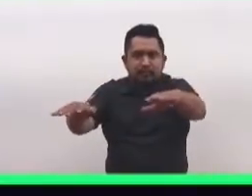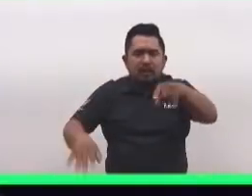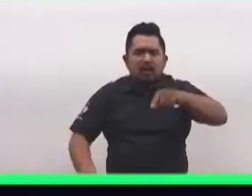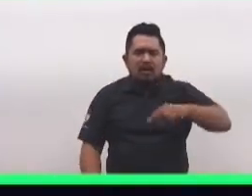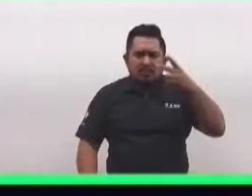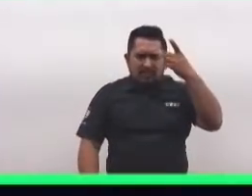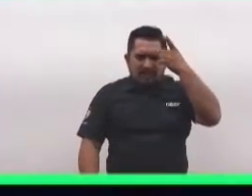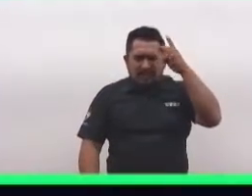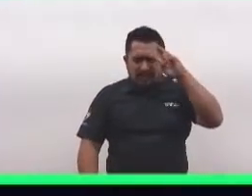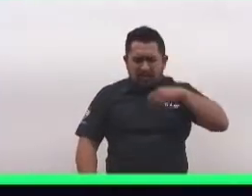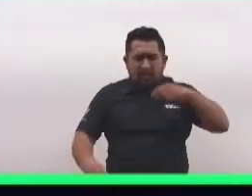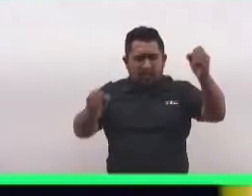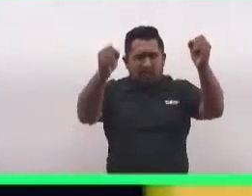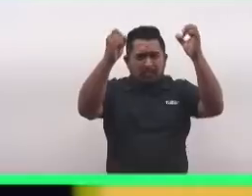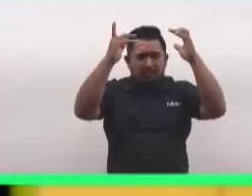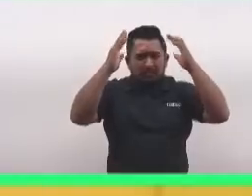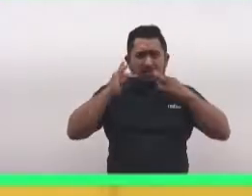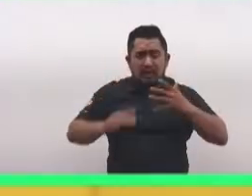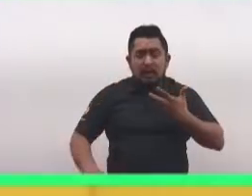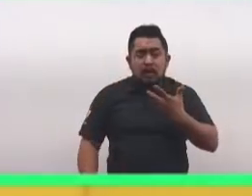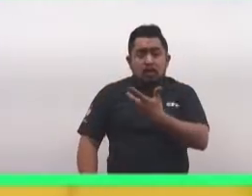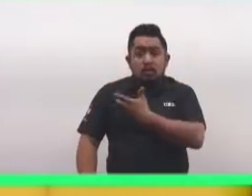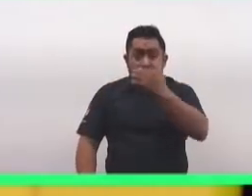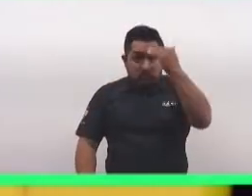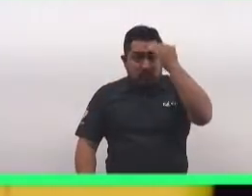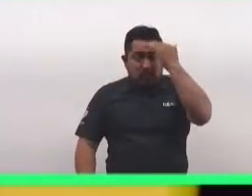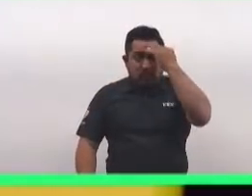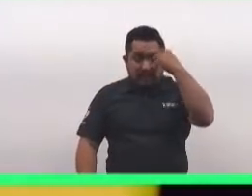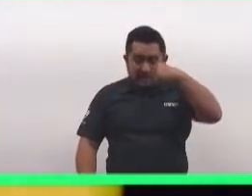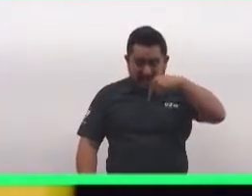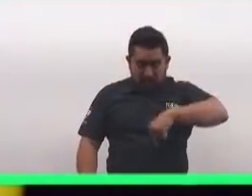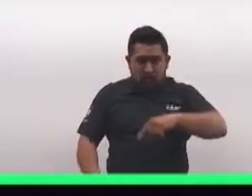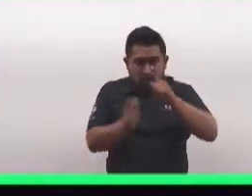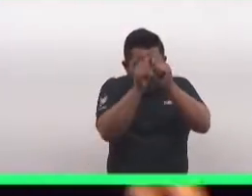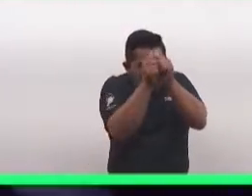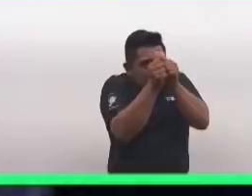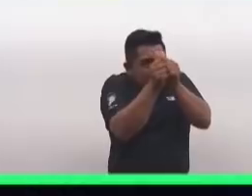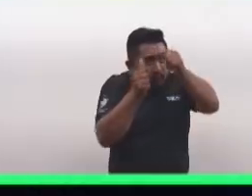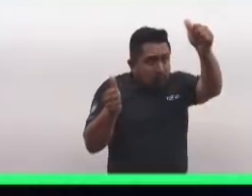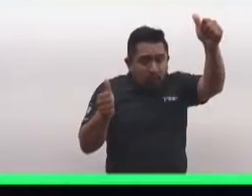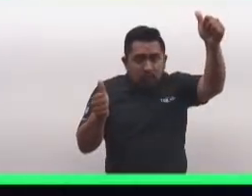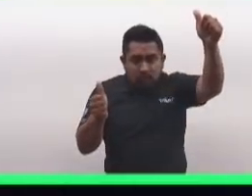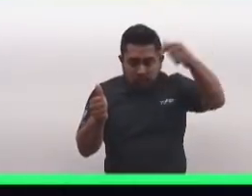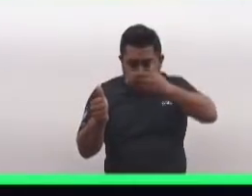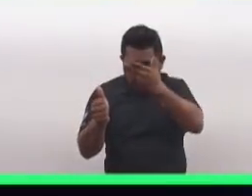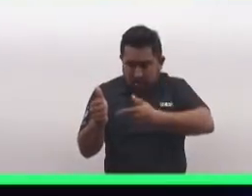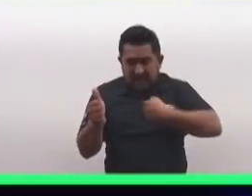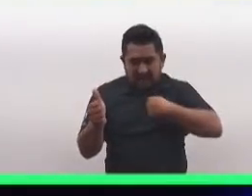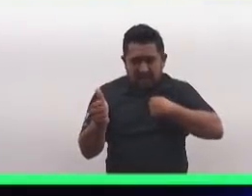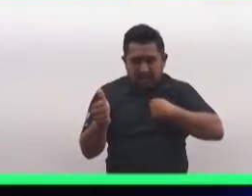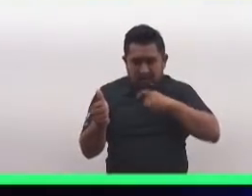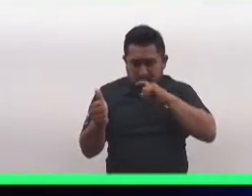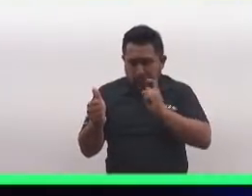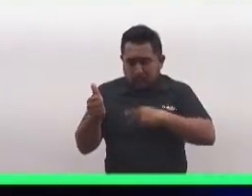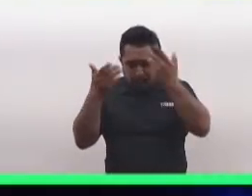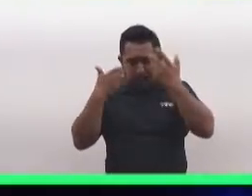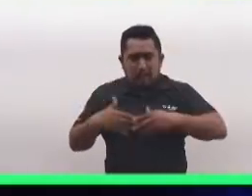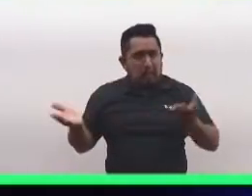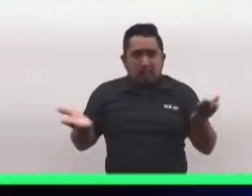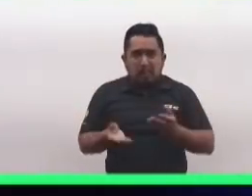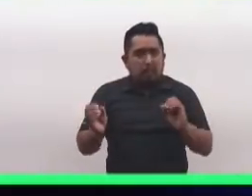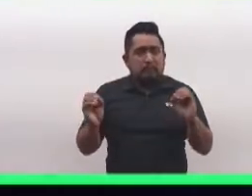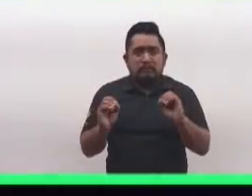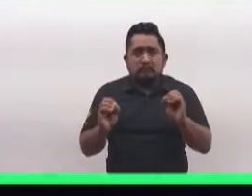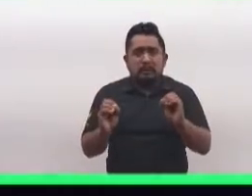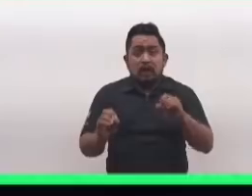tener una vida bendecida debo de reconocer que separado del señor dígalo con migo nada puedo hacer entonces